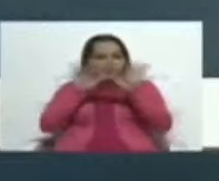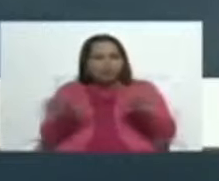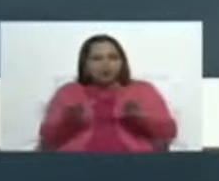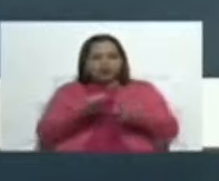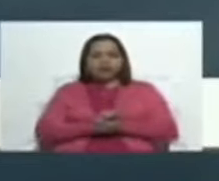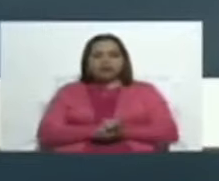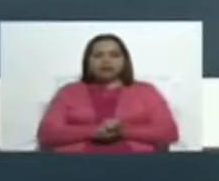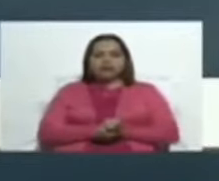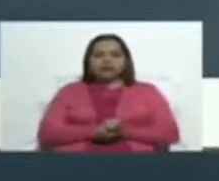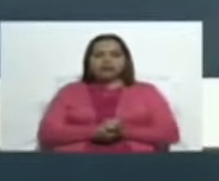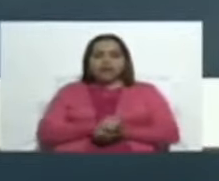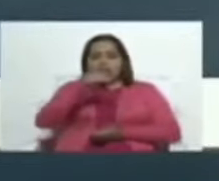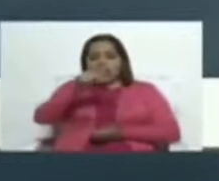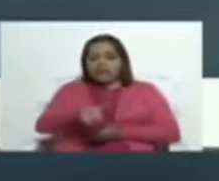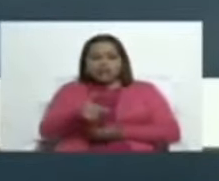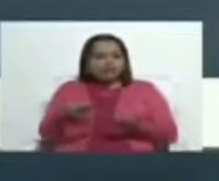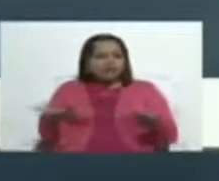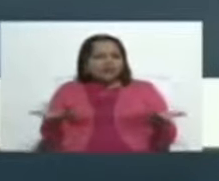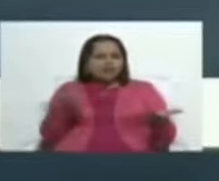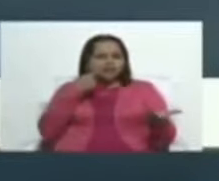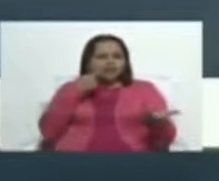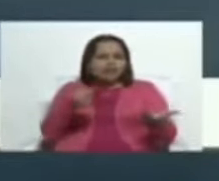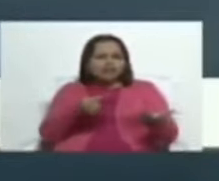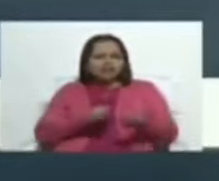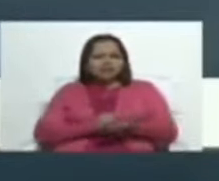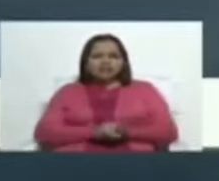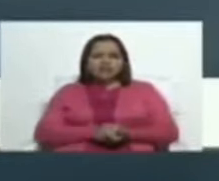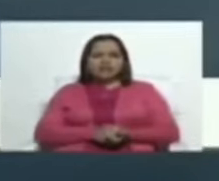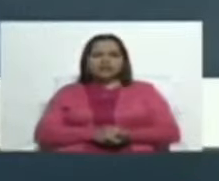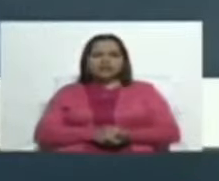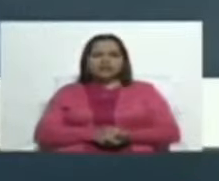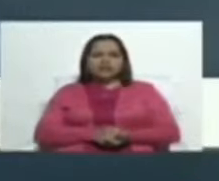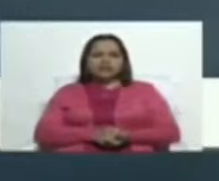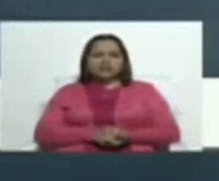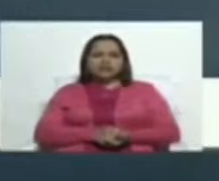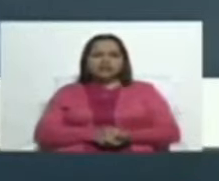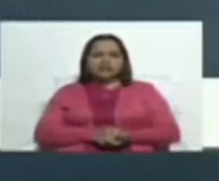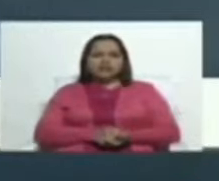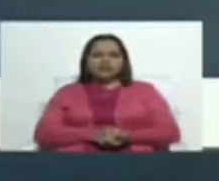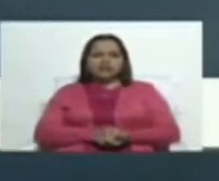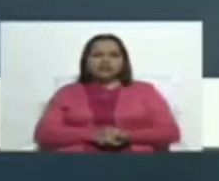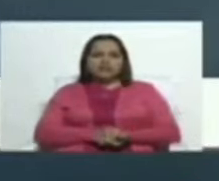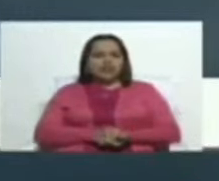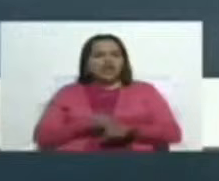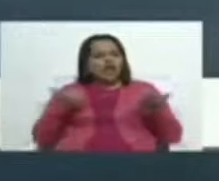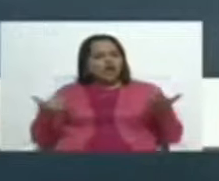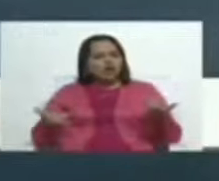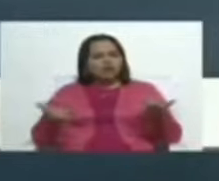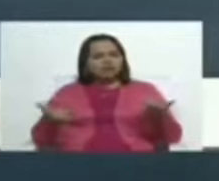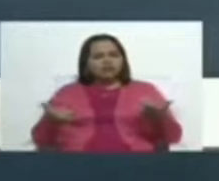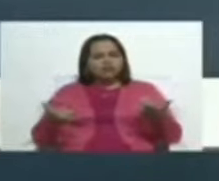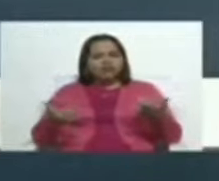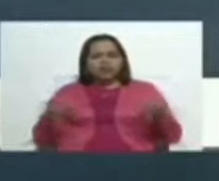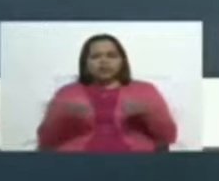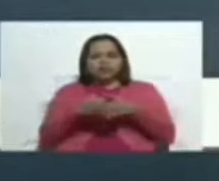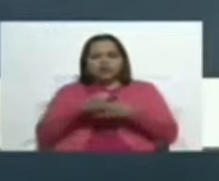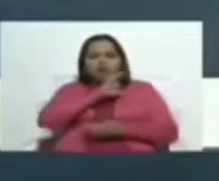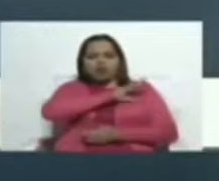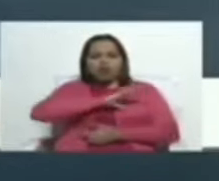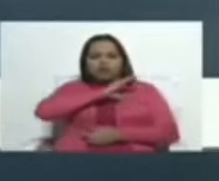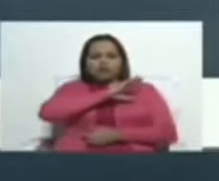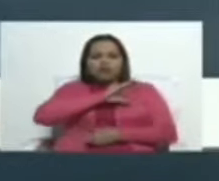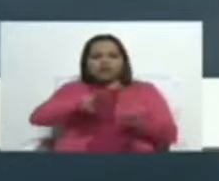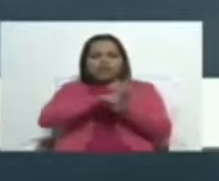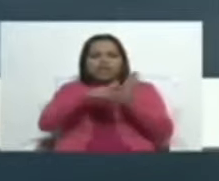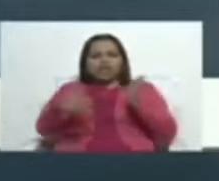que ha confesado Emil Brand Ulloa. Esto nos ha llevado al